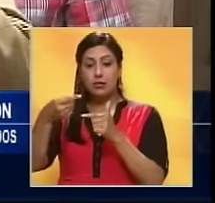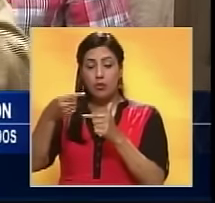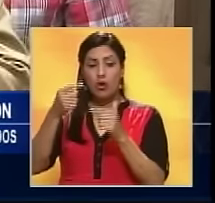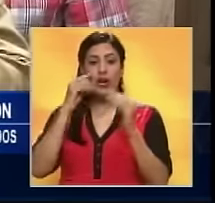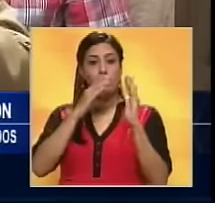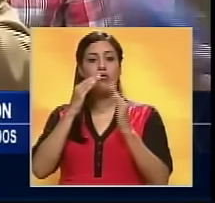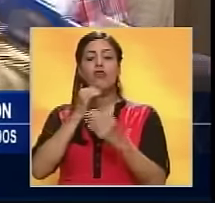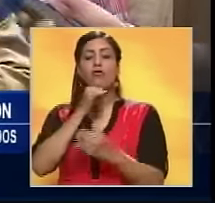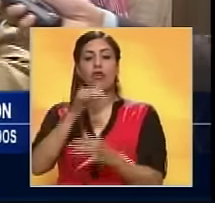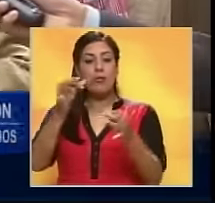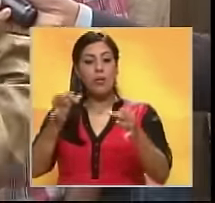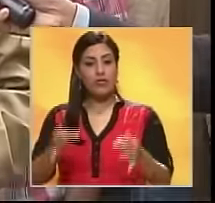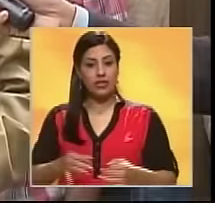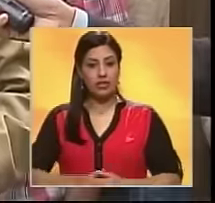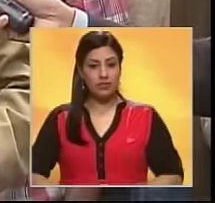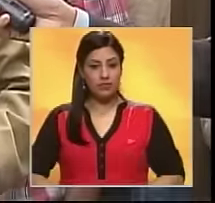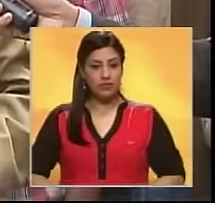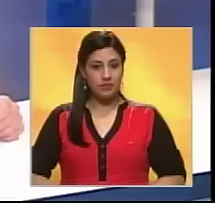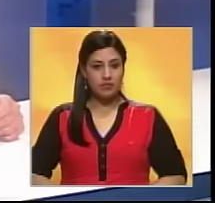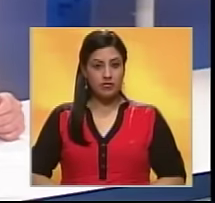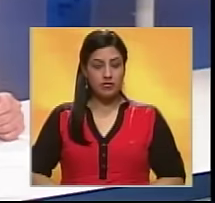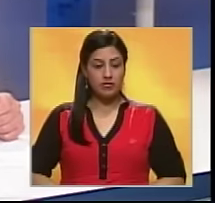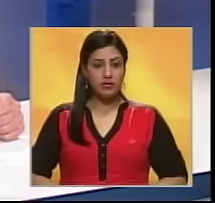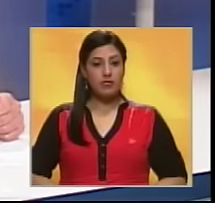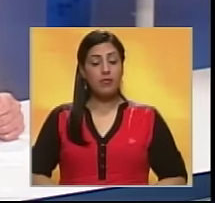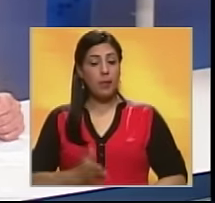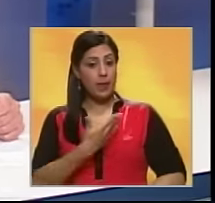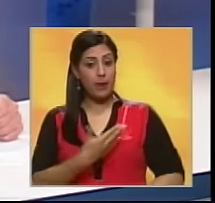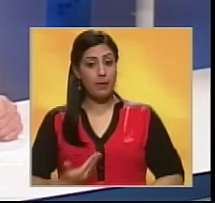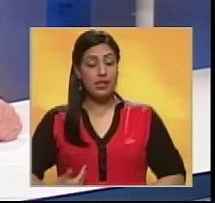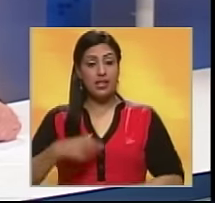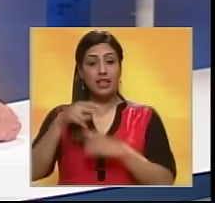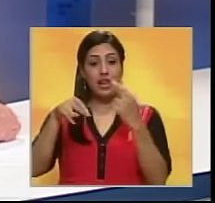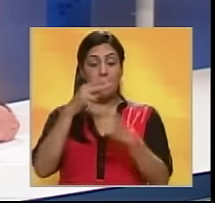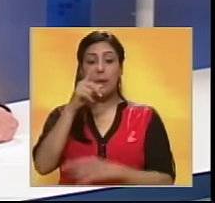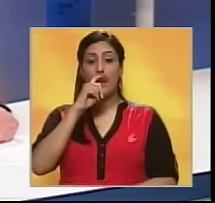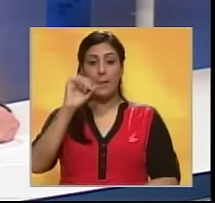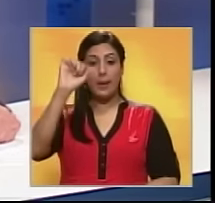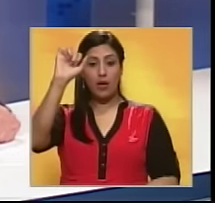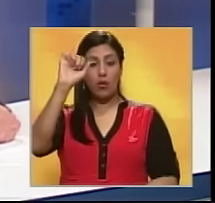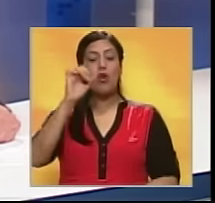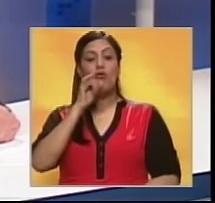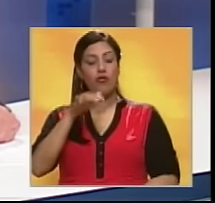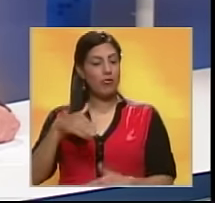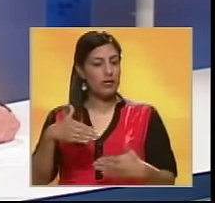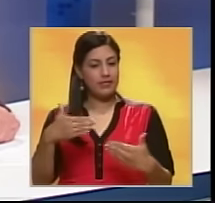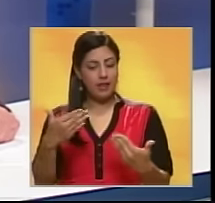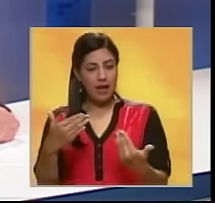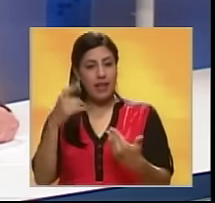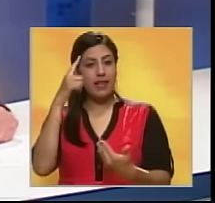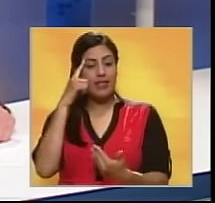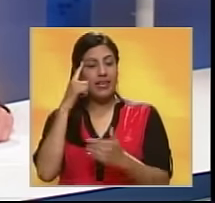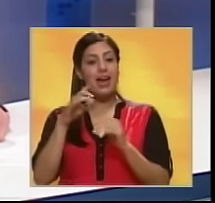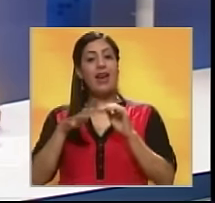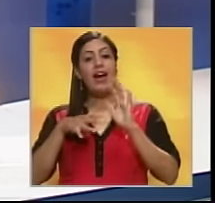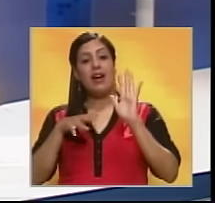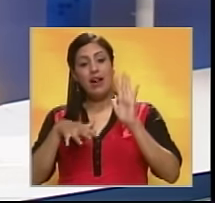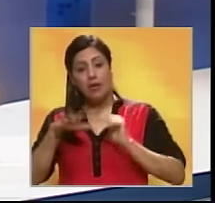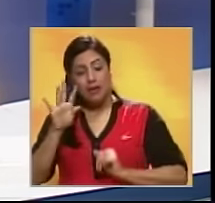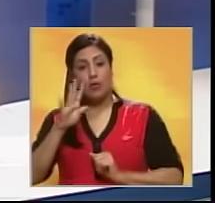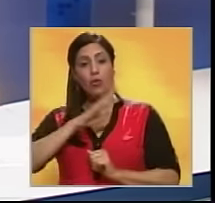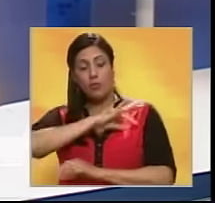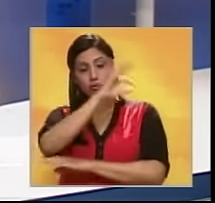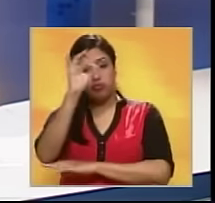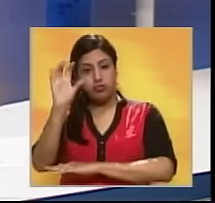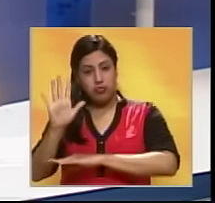hacer un pronunciamiento oficial. El presidente de la República, Nicolás Maduro, informó que durante la 14ª cumbre del ALBA